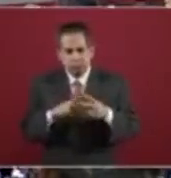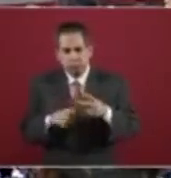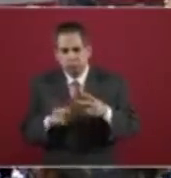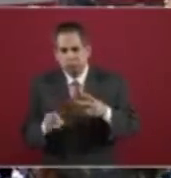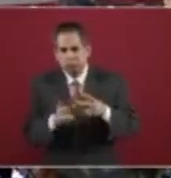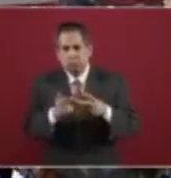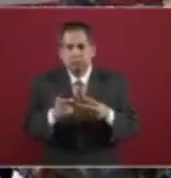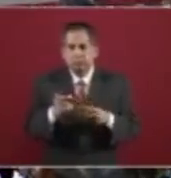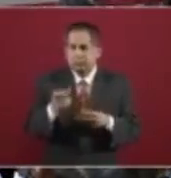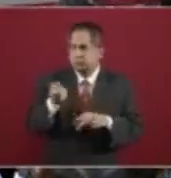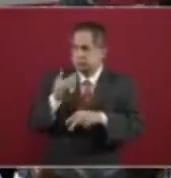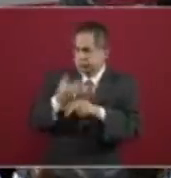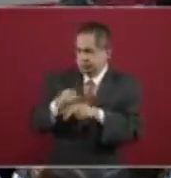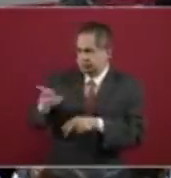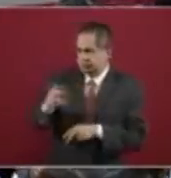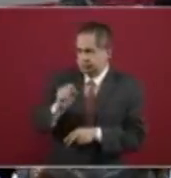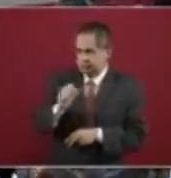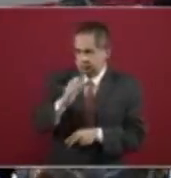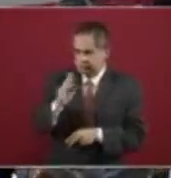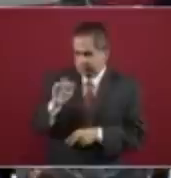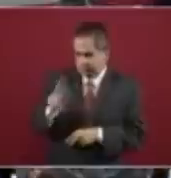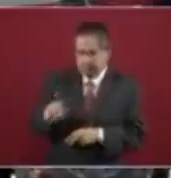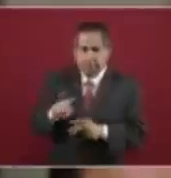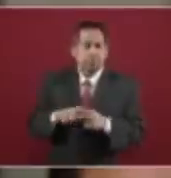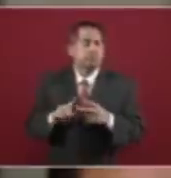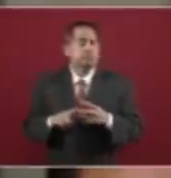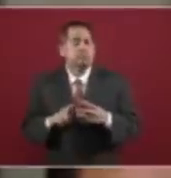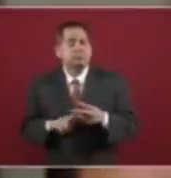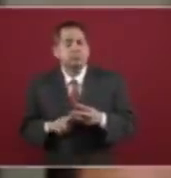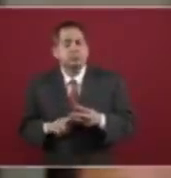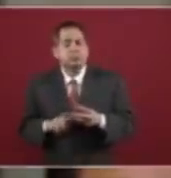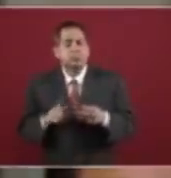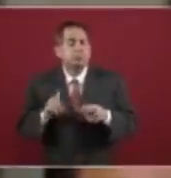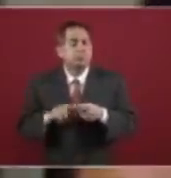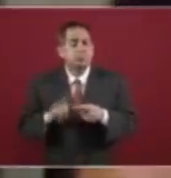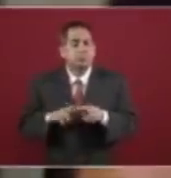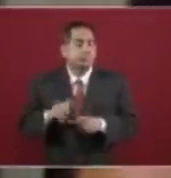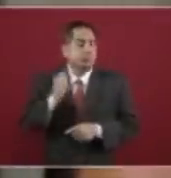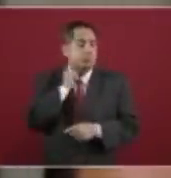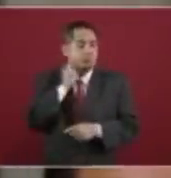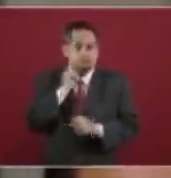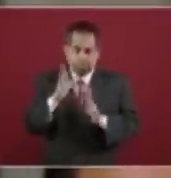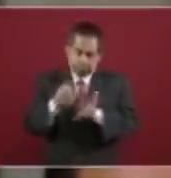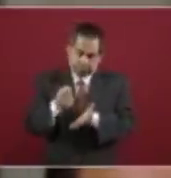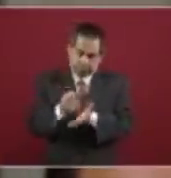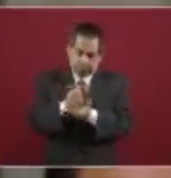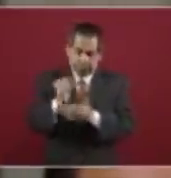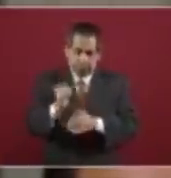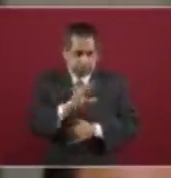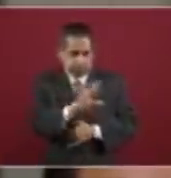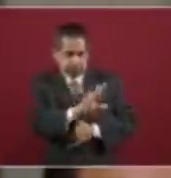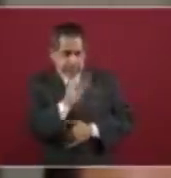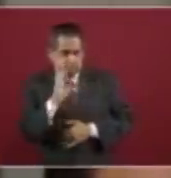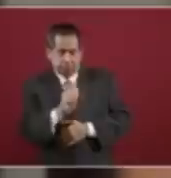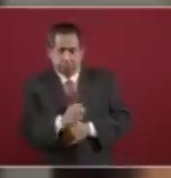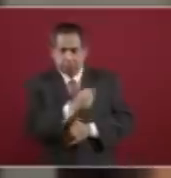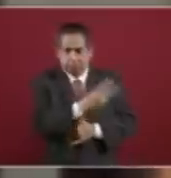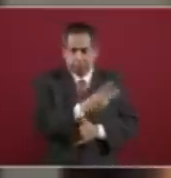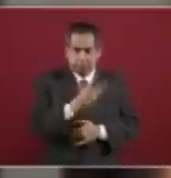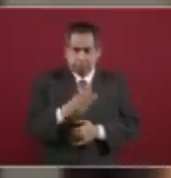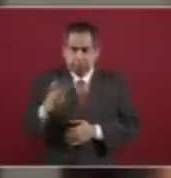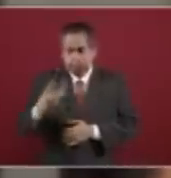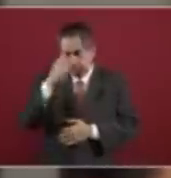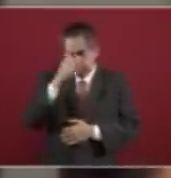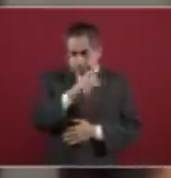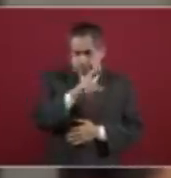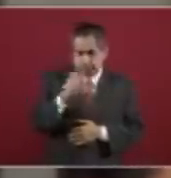a las secretarias de Bienestar. Comenzando, primero, que el Senado ya aprobó la elegibilidad de las ternas para la CRE.